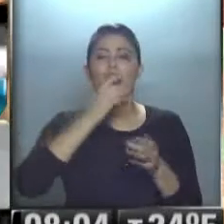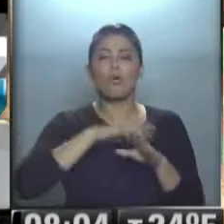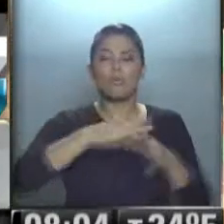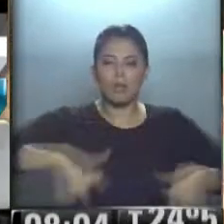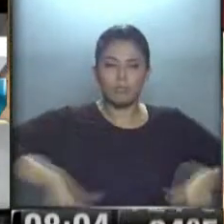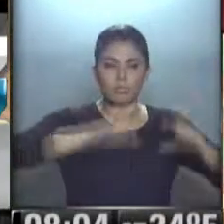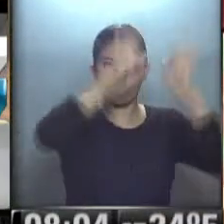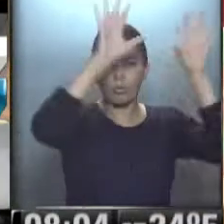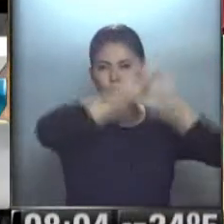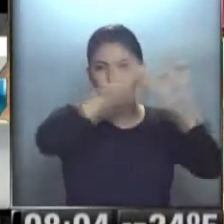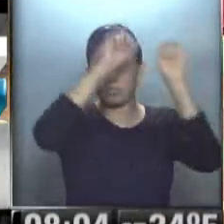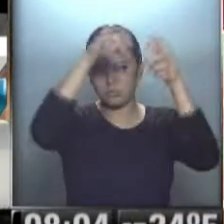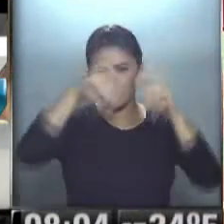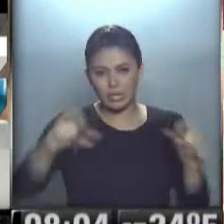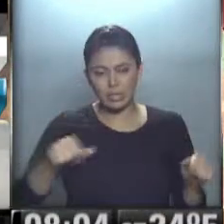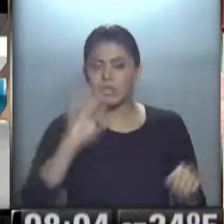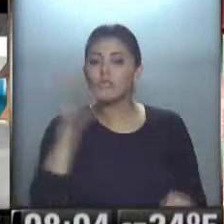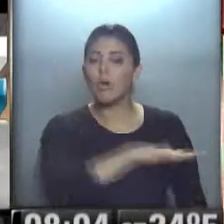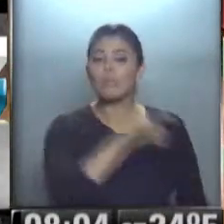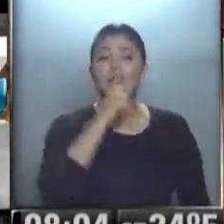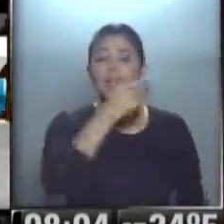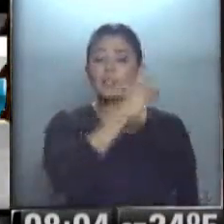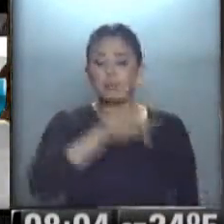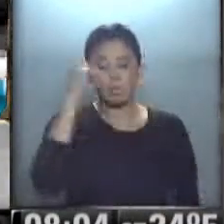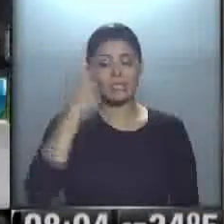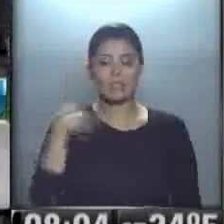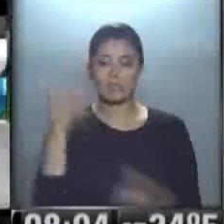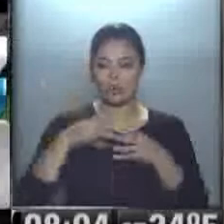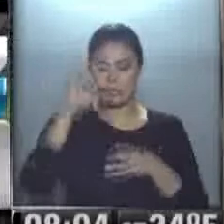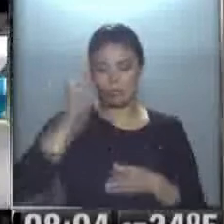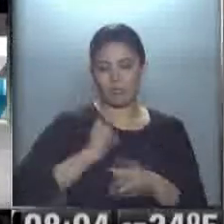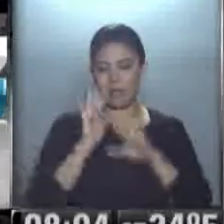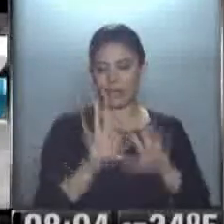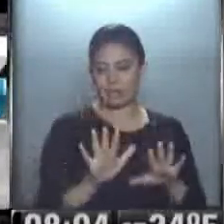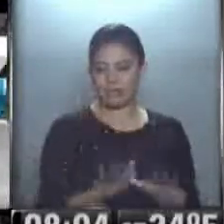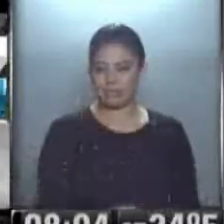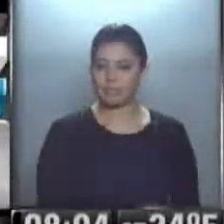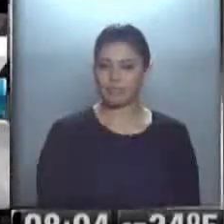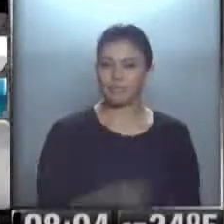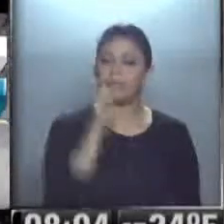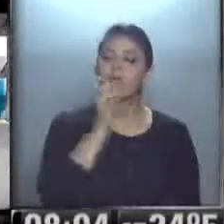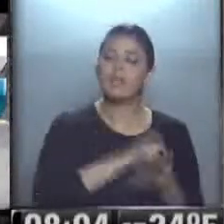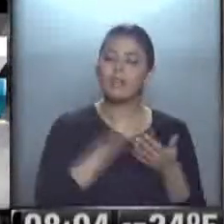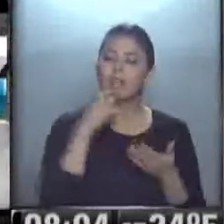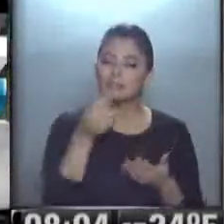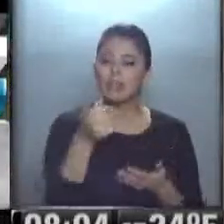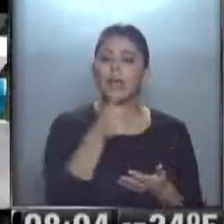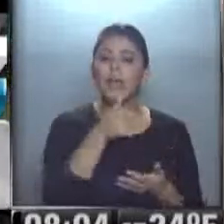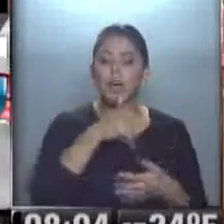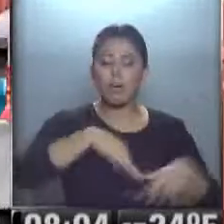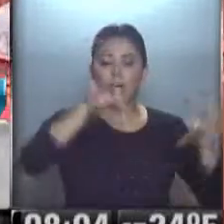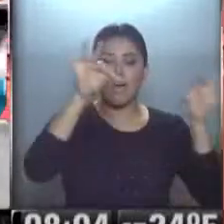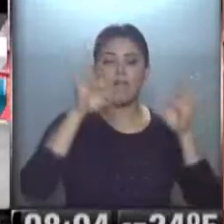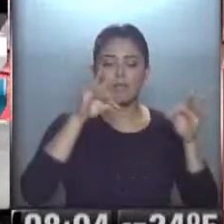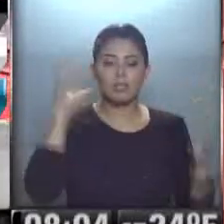en donde el pueblo y la nación lo necesita, iba a estar el Ejército. El embolsamiento del agua se realiza en la Dirección